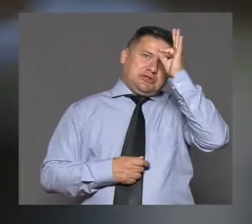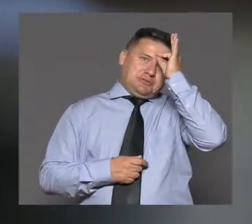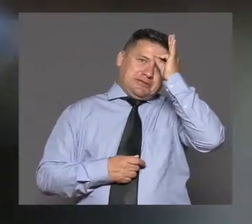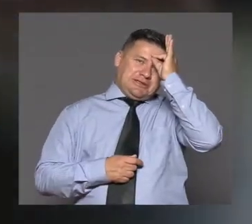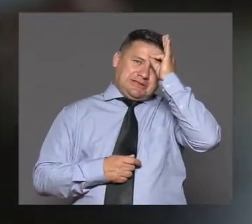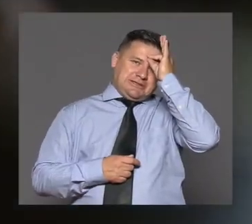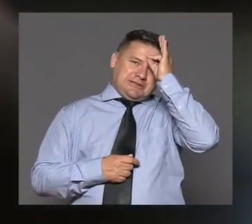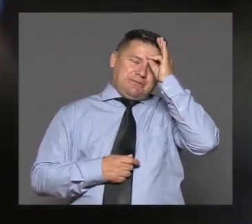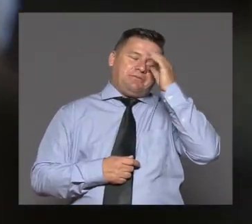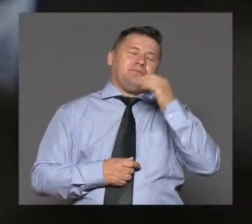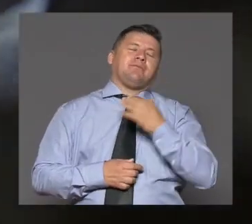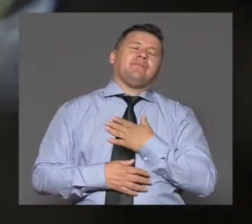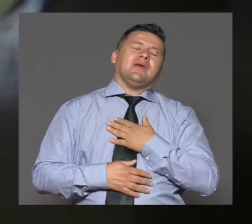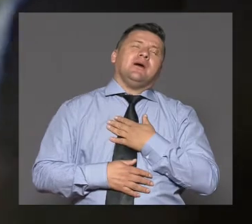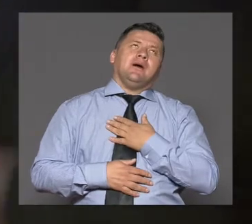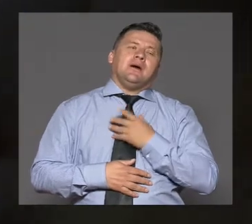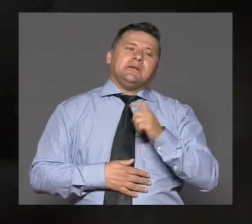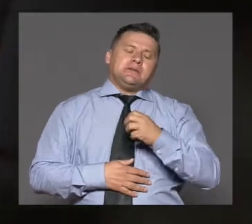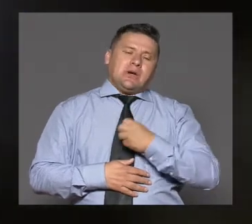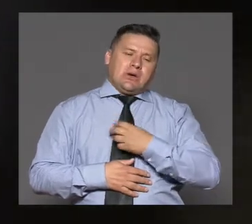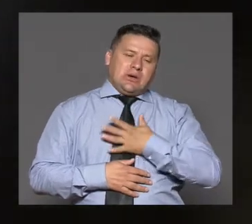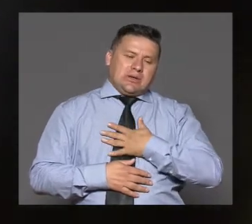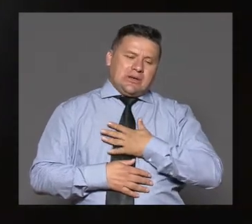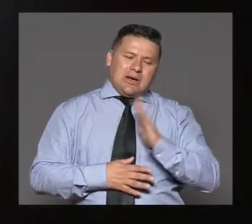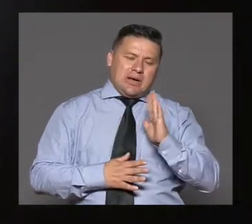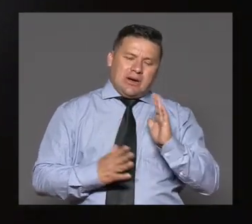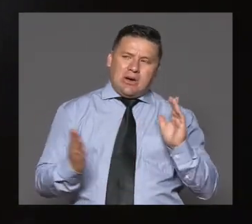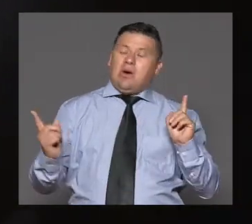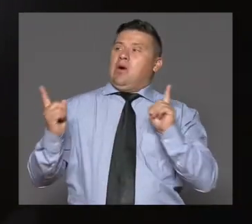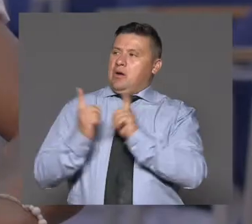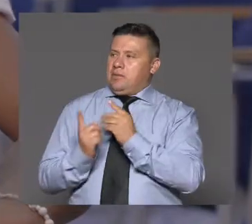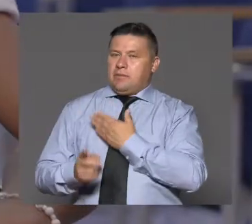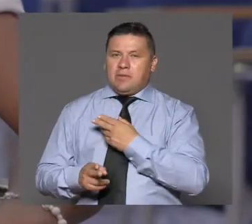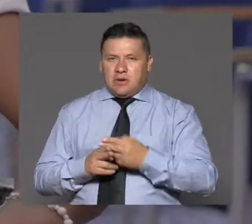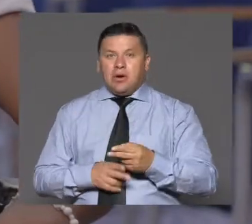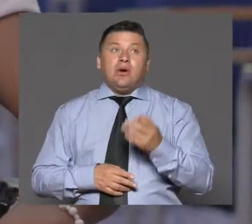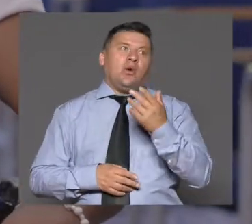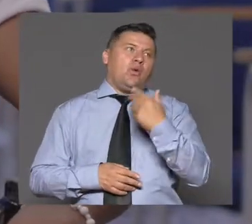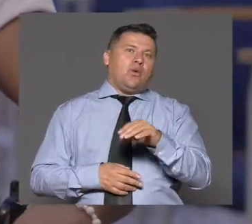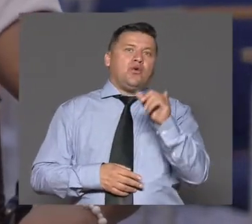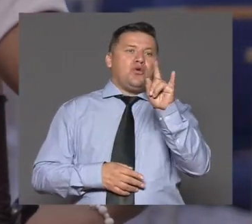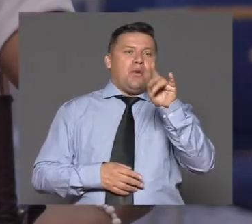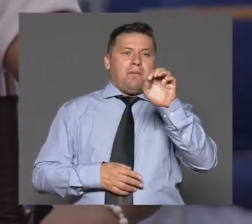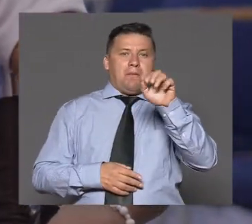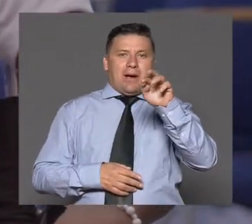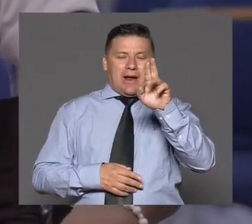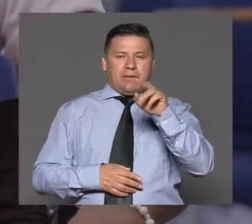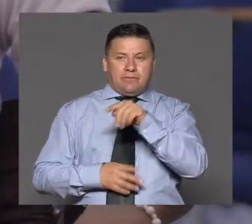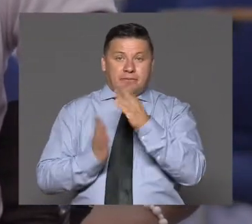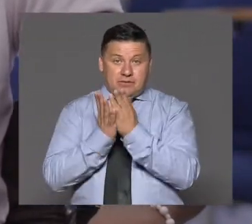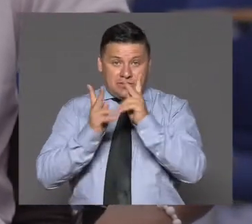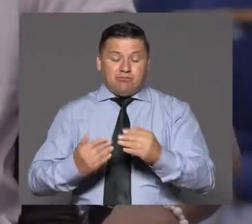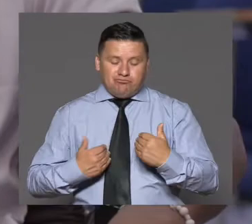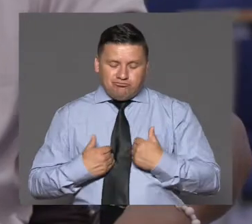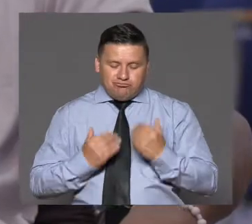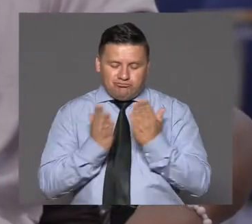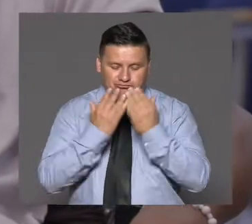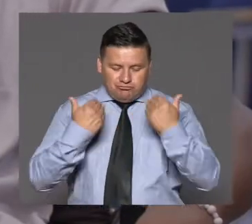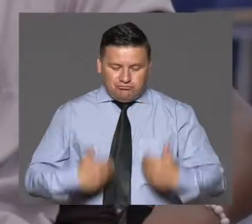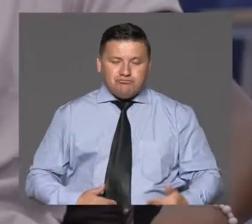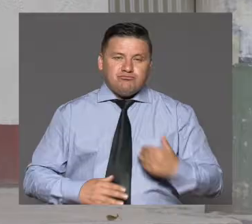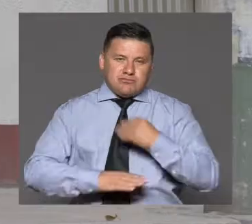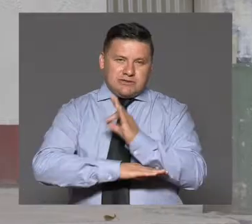donde tuvimos la oportunidad de volvernos a reencontrar. Mi nombre es Yumar Sánchez Huitrago y soy estudiante de la ESAP de